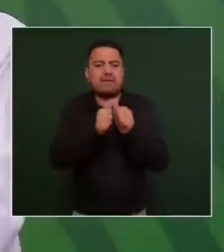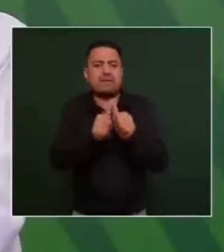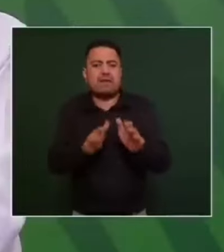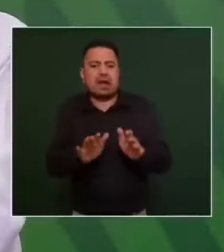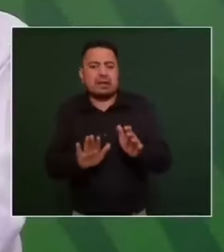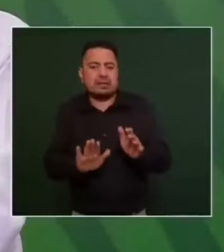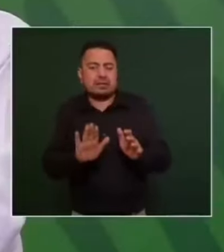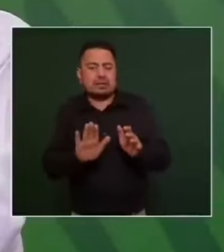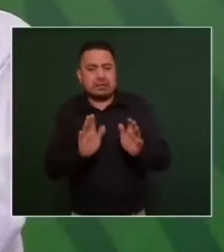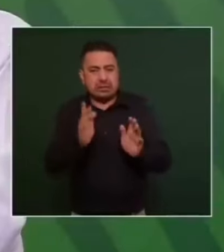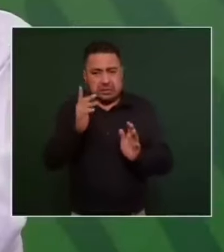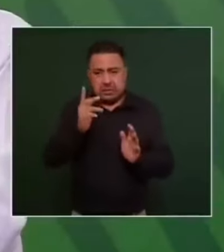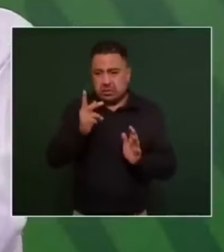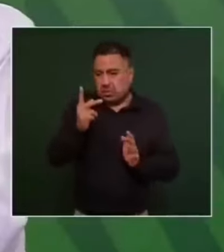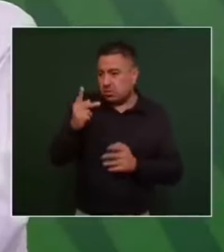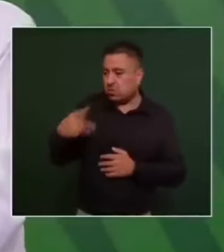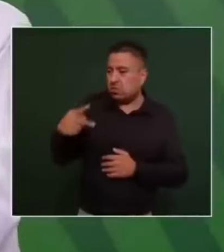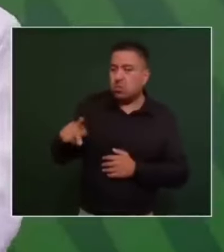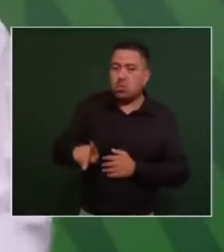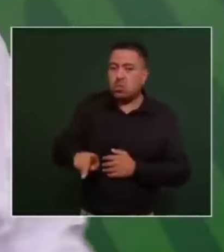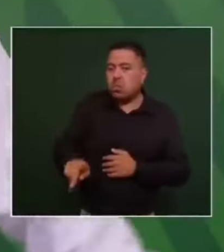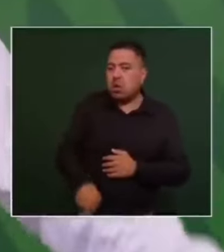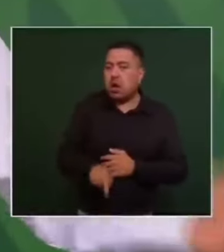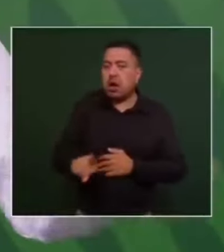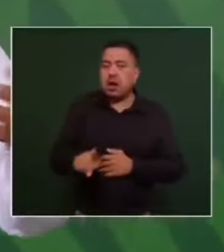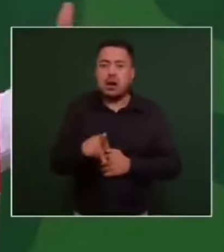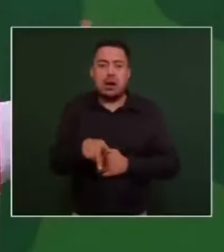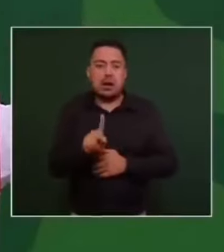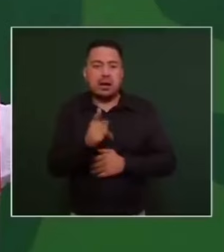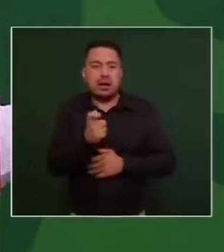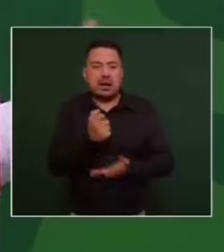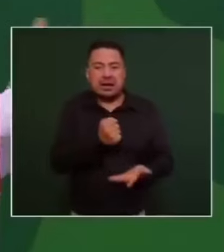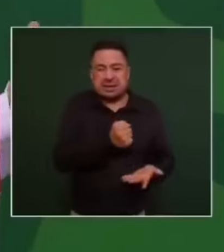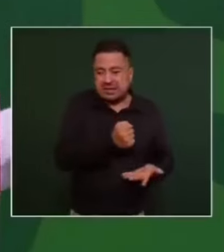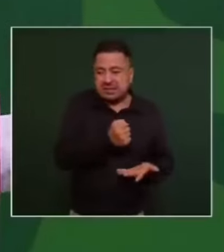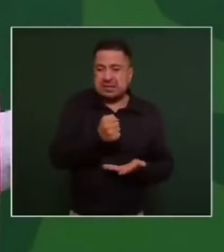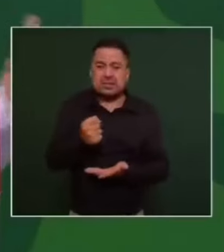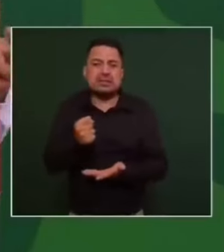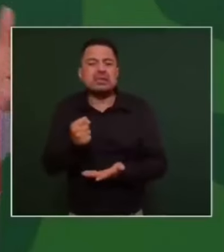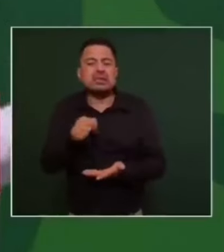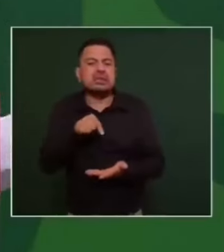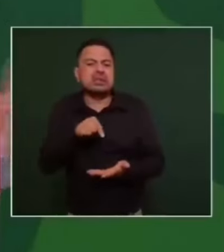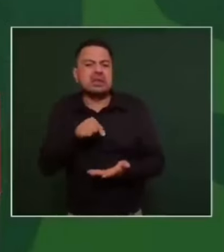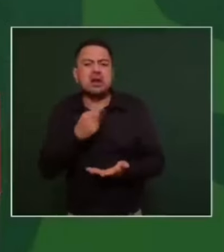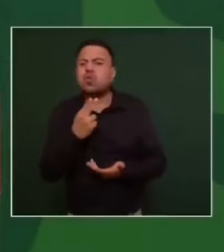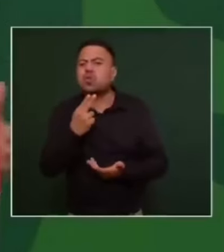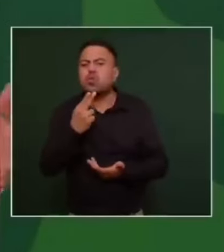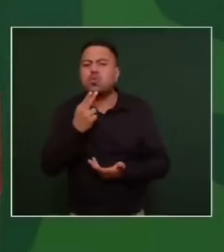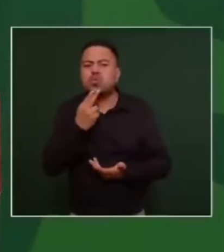pueblo. Entonces, el presupuesto se va a usar